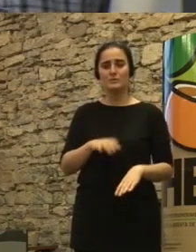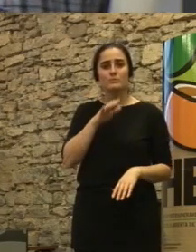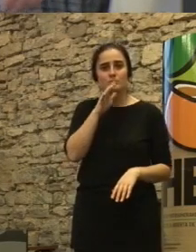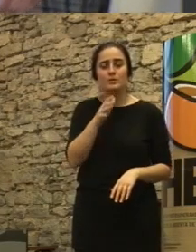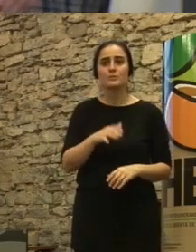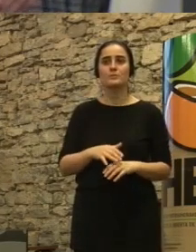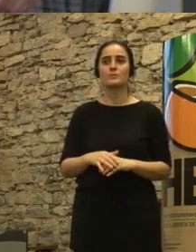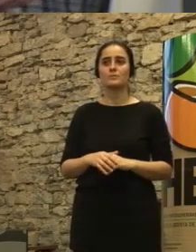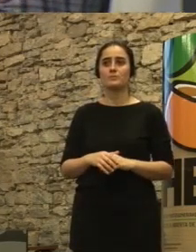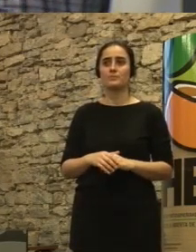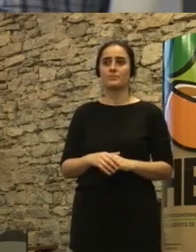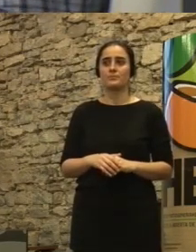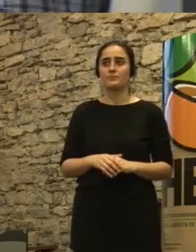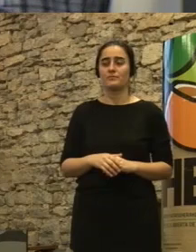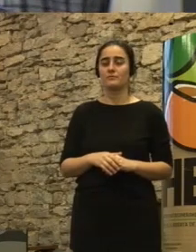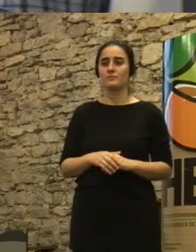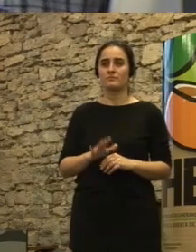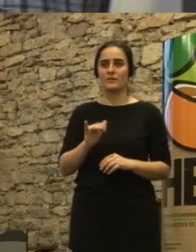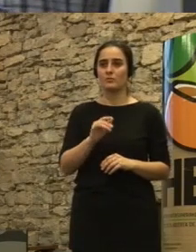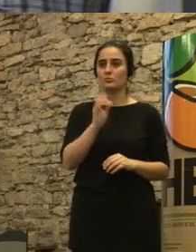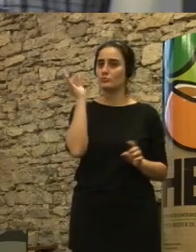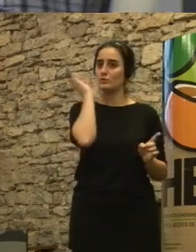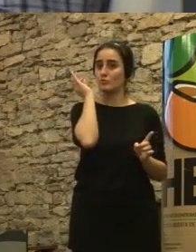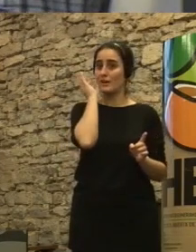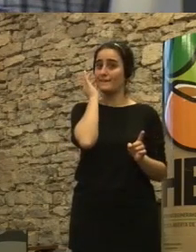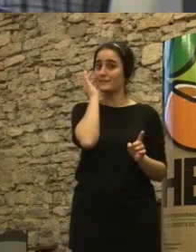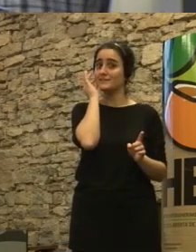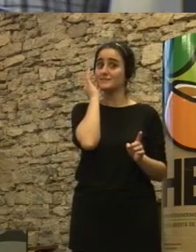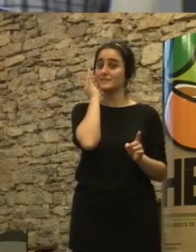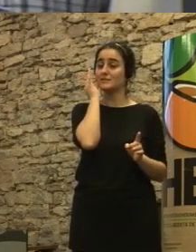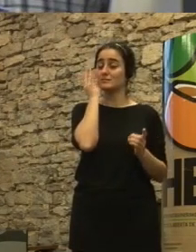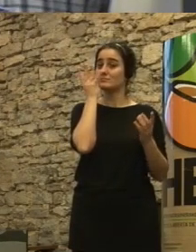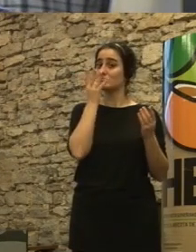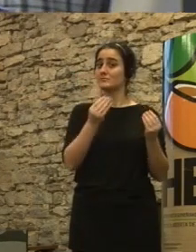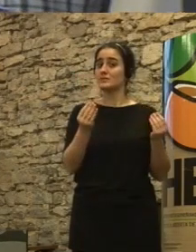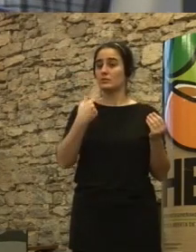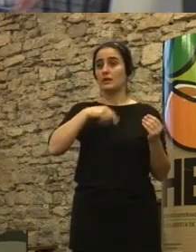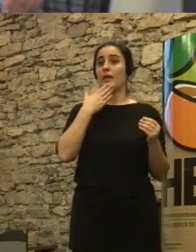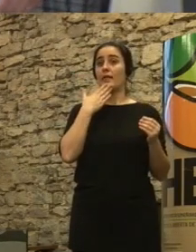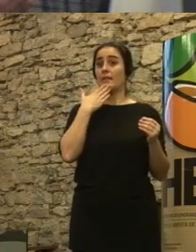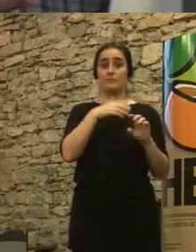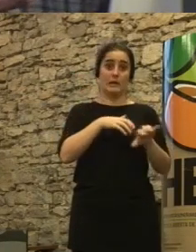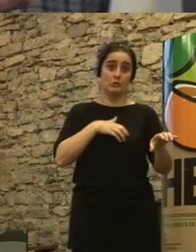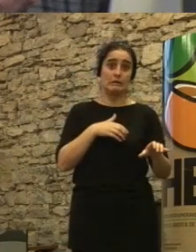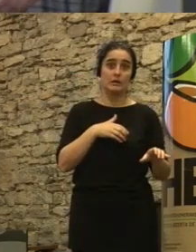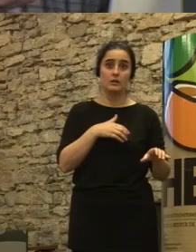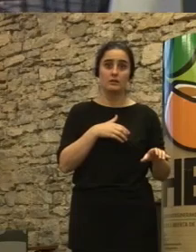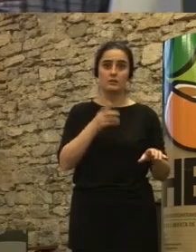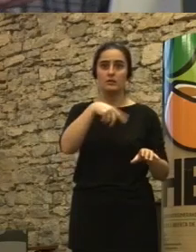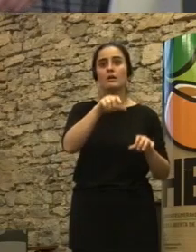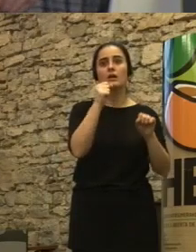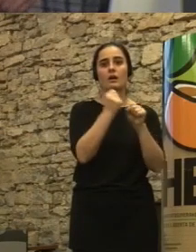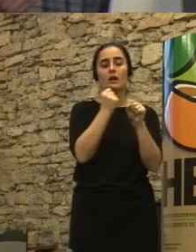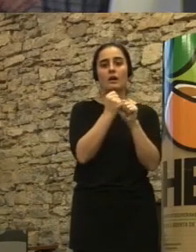que hay un montón de mujeres, prácticamente en la edad nuestra, casi todas, que han hecho un